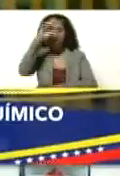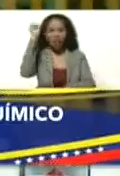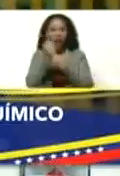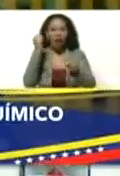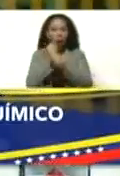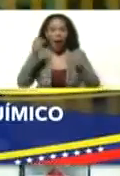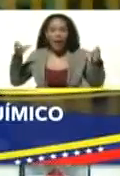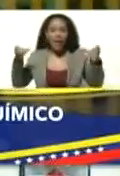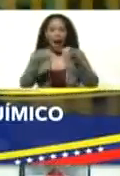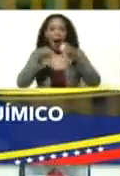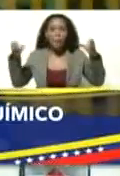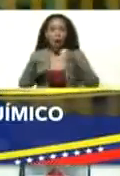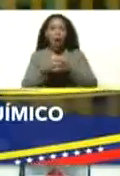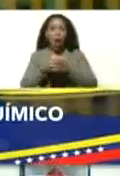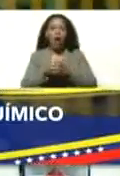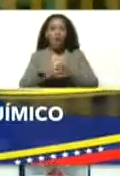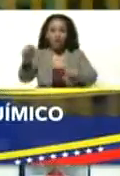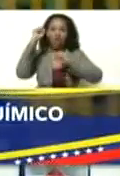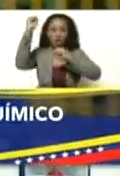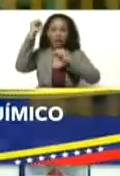equipo.